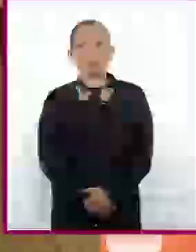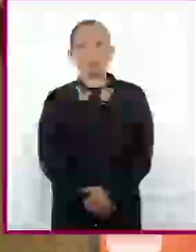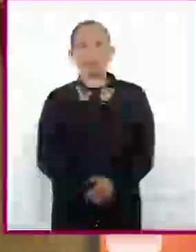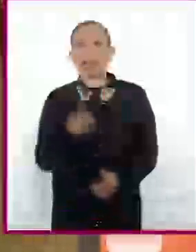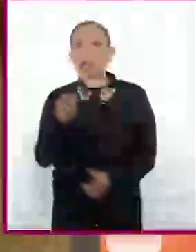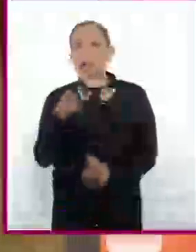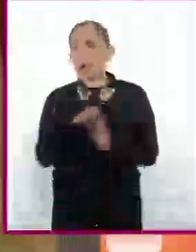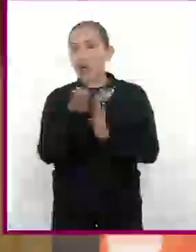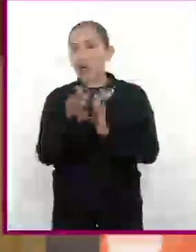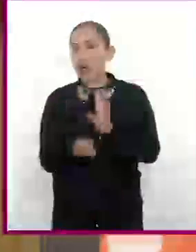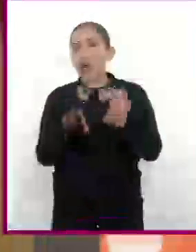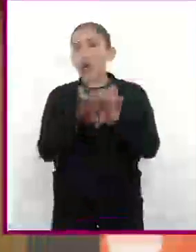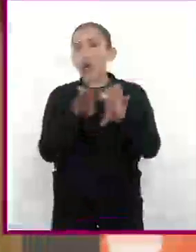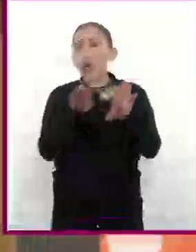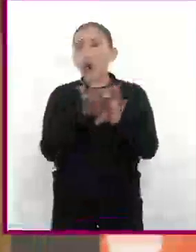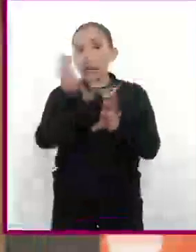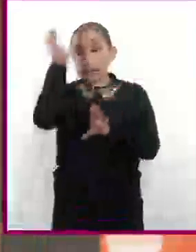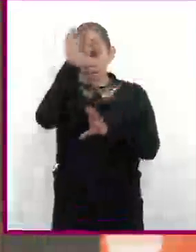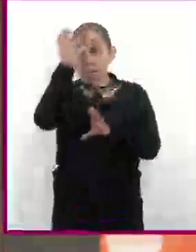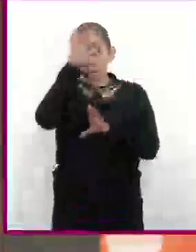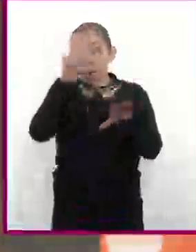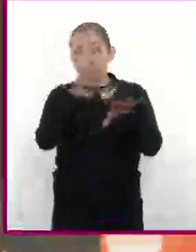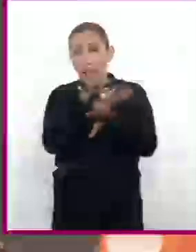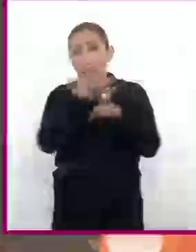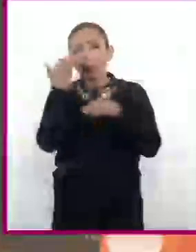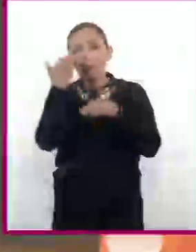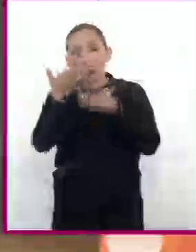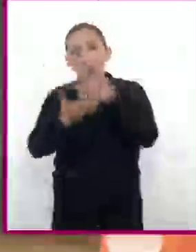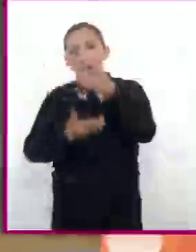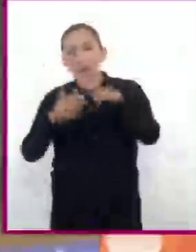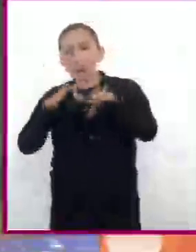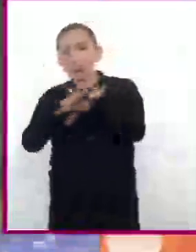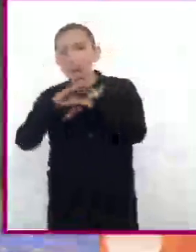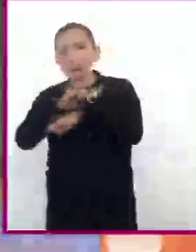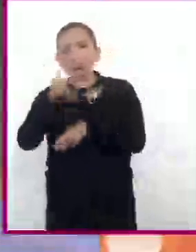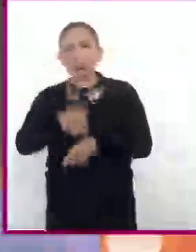Este es otro ejemplo de cómo la ciencia va cambiando con el tiempo.